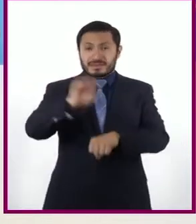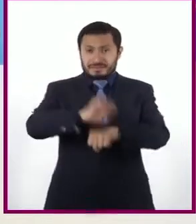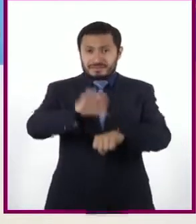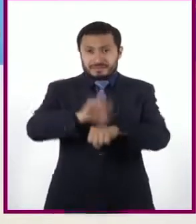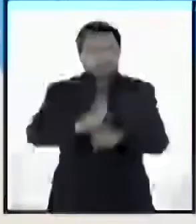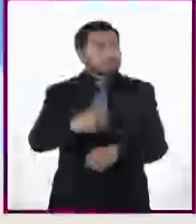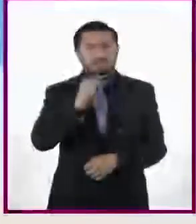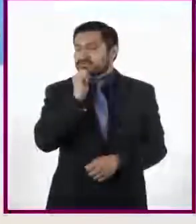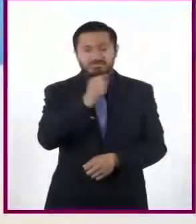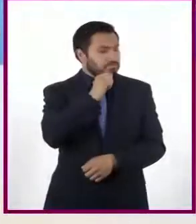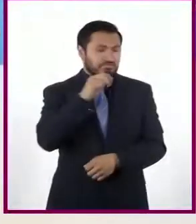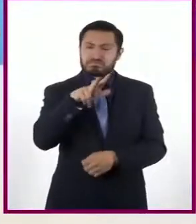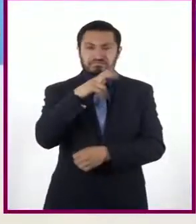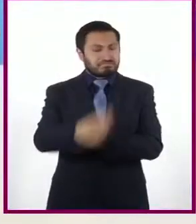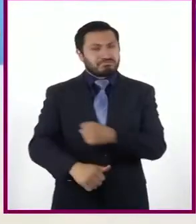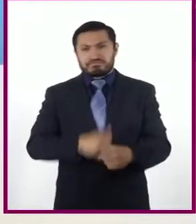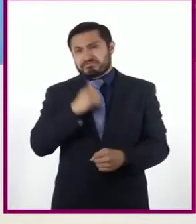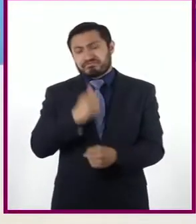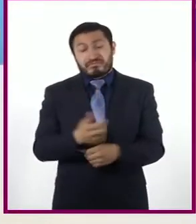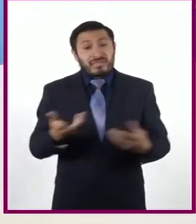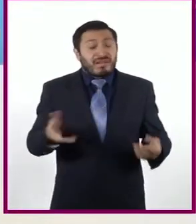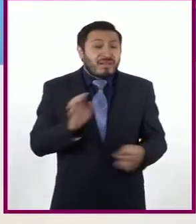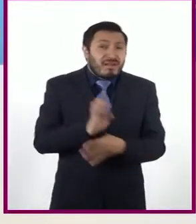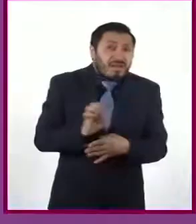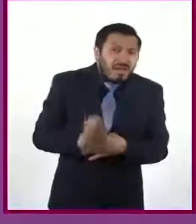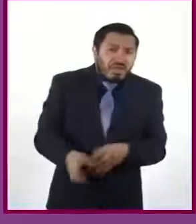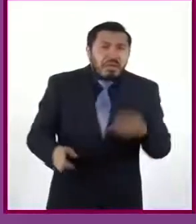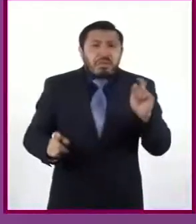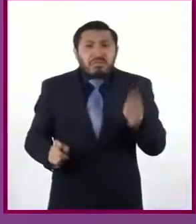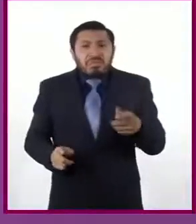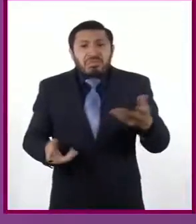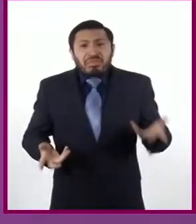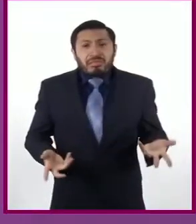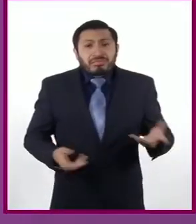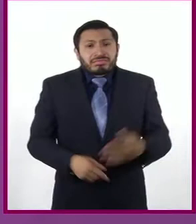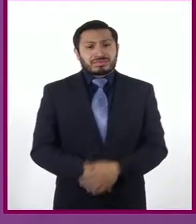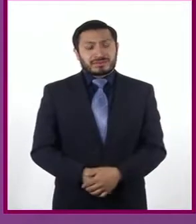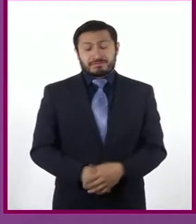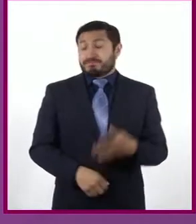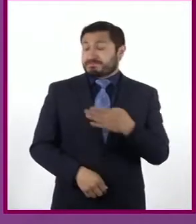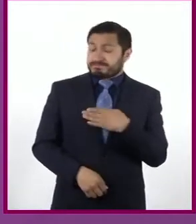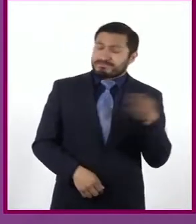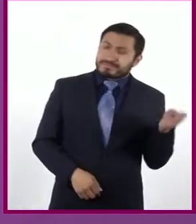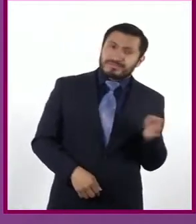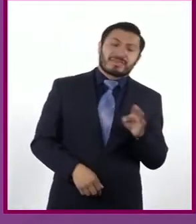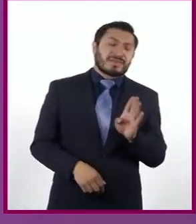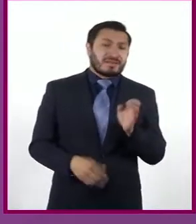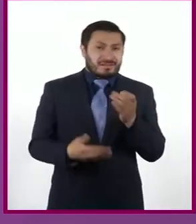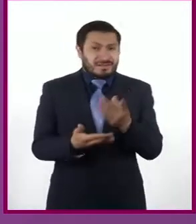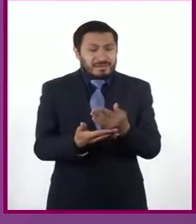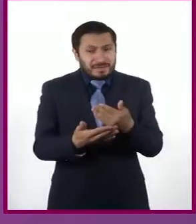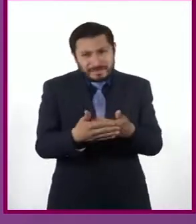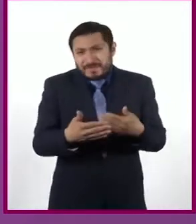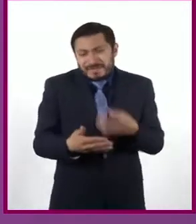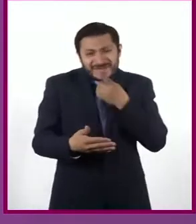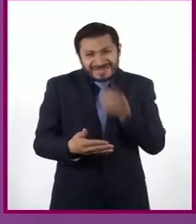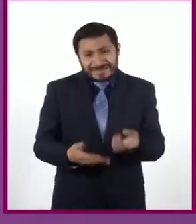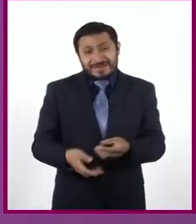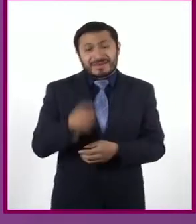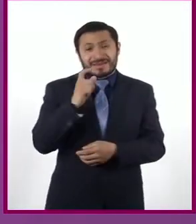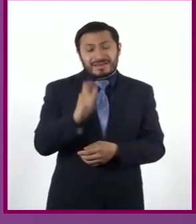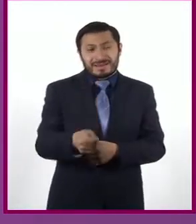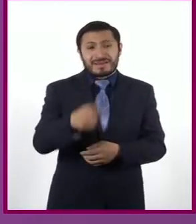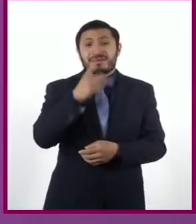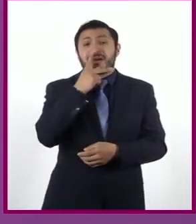han cumplido 18 años, ¿entonces qué son? Bueno, como lo comentamos en un inicio, el término